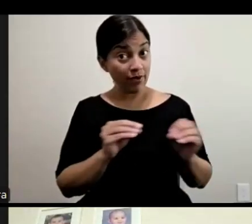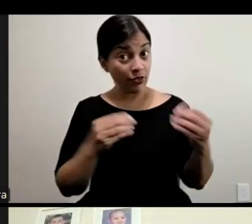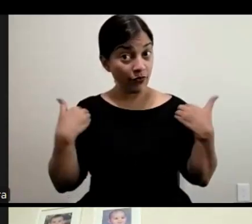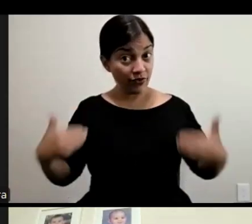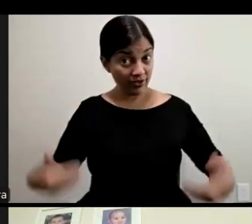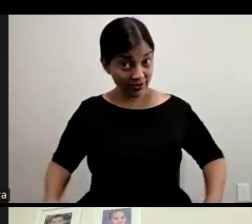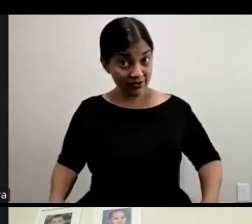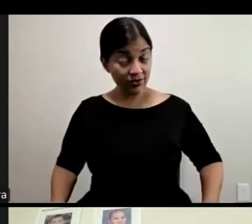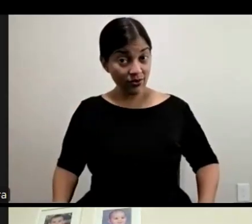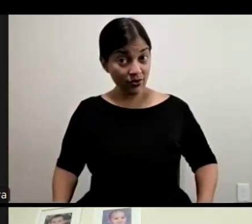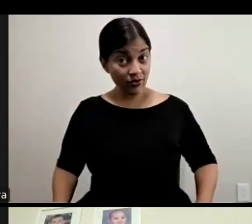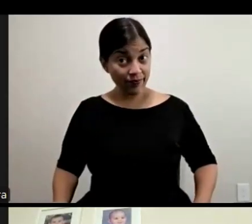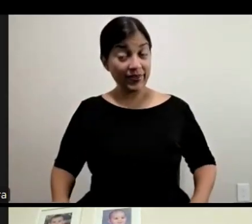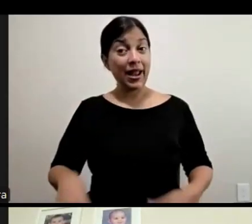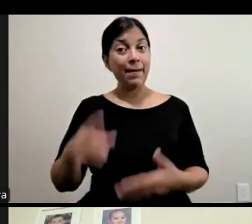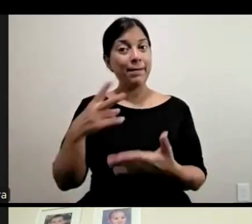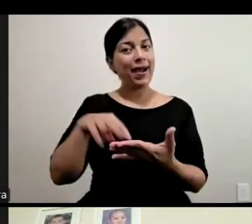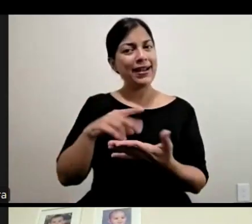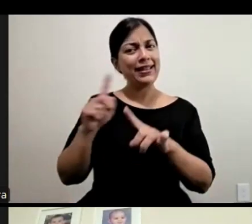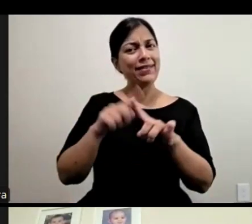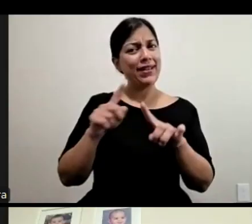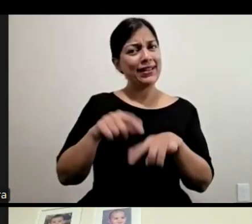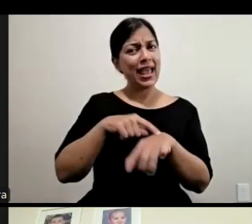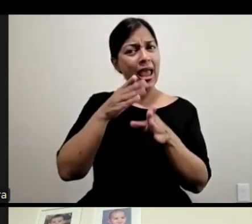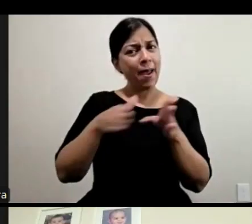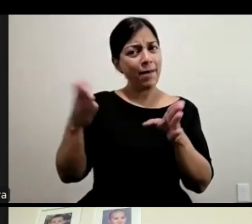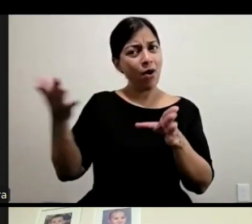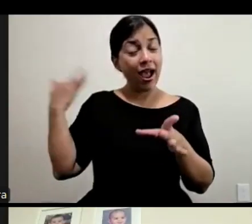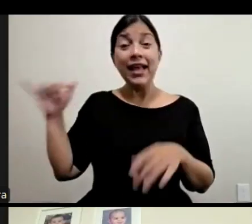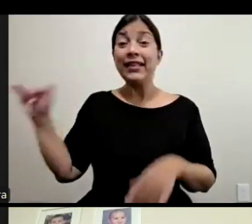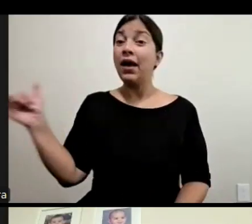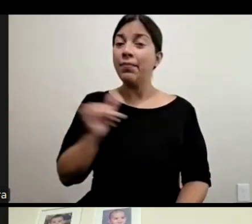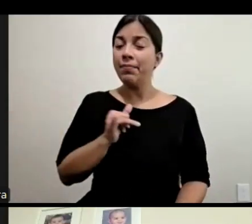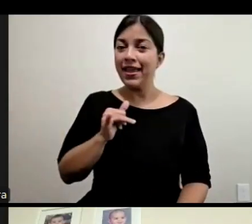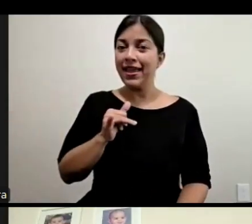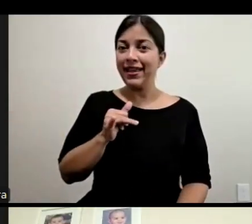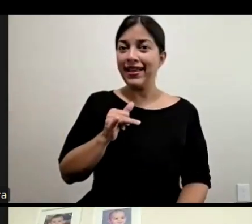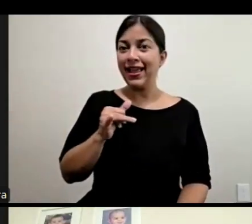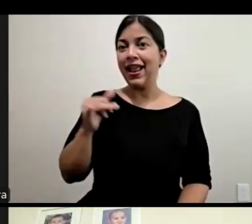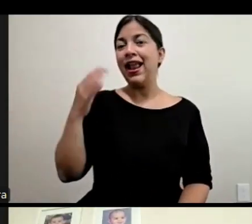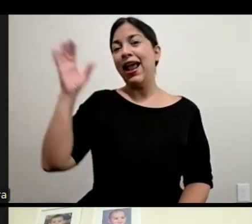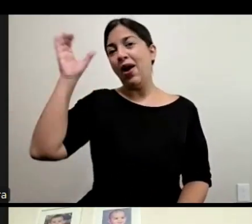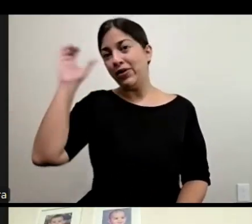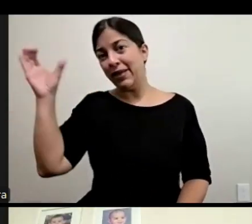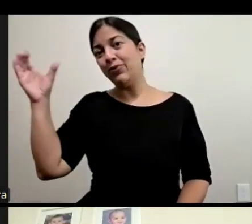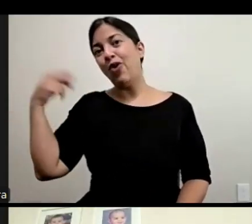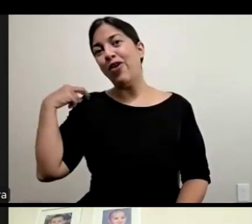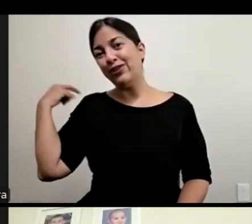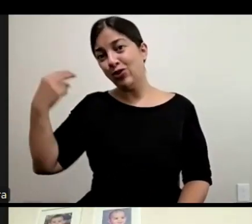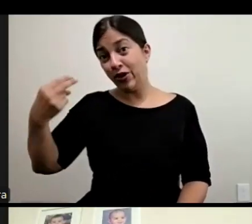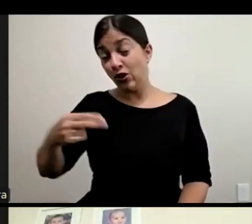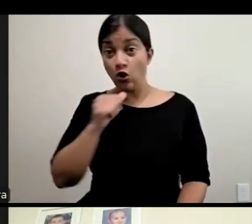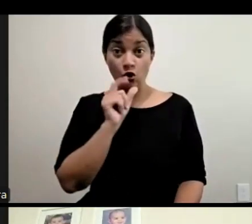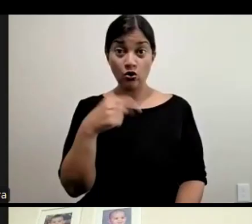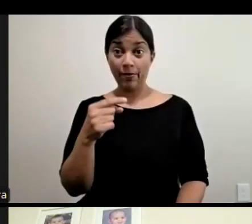físico del baile en diferentes épocas, sino el contexto histórico. Exactamente. No solamente de lo que está ocurriendo